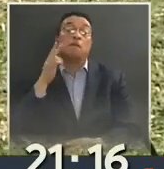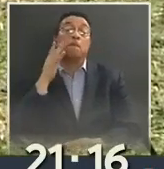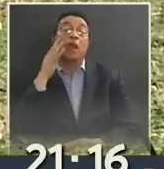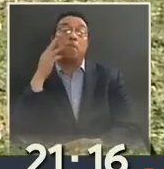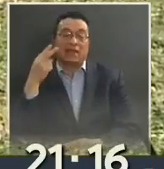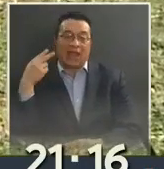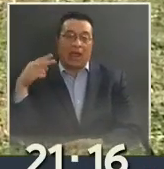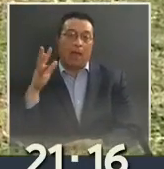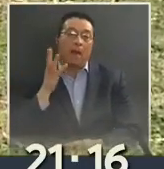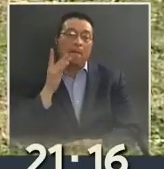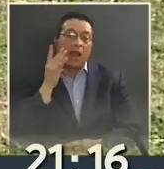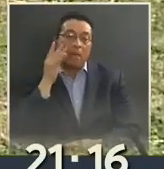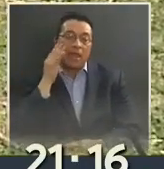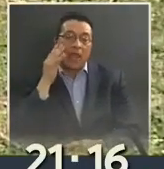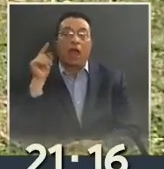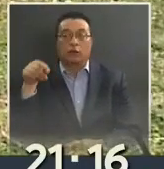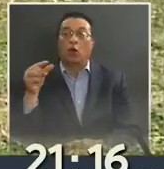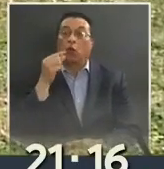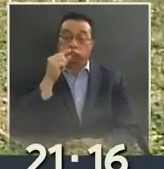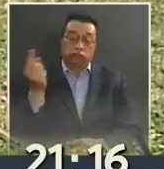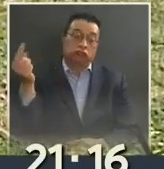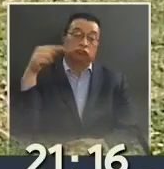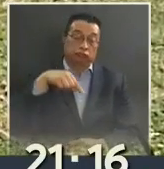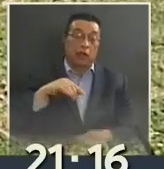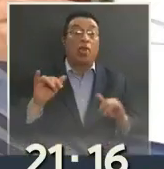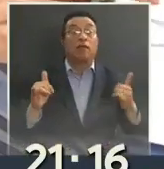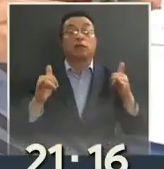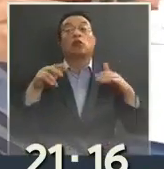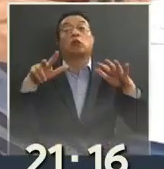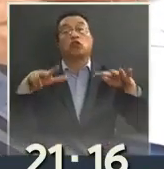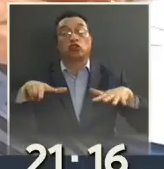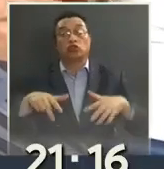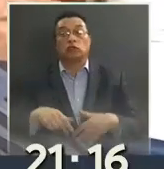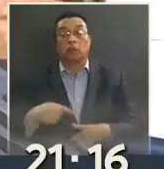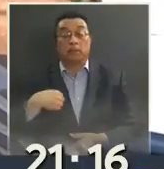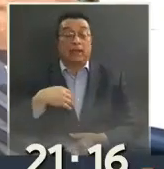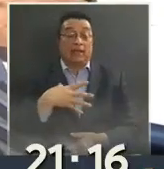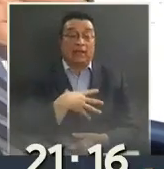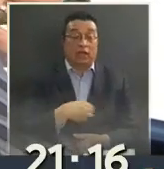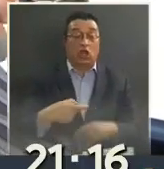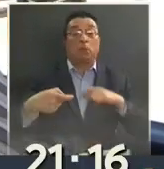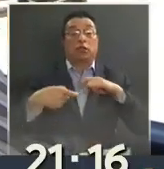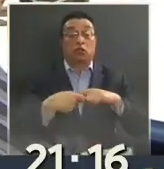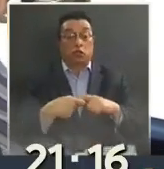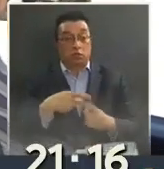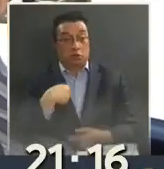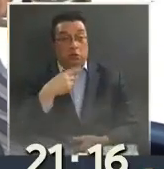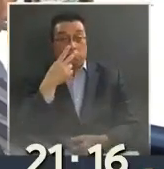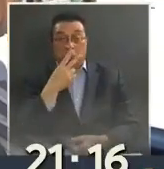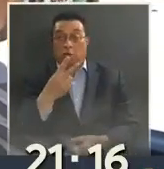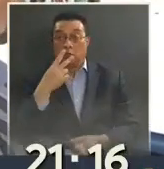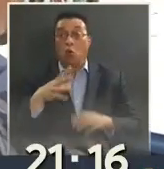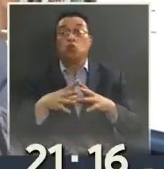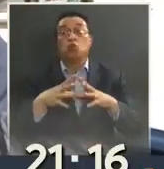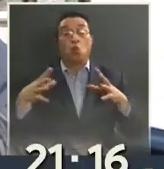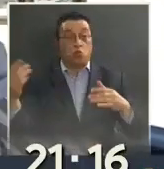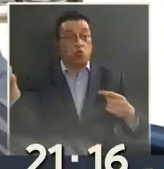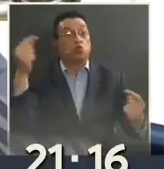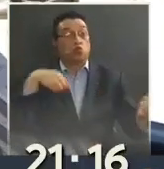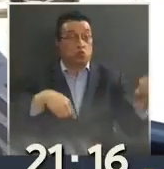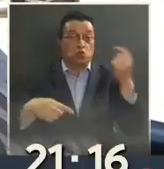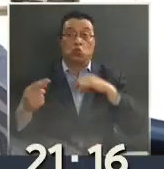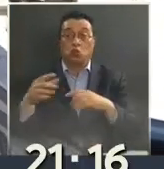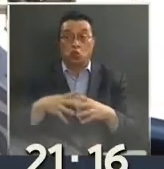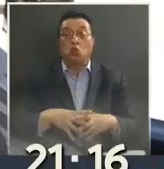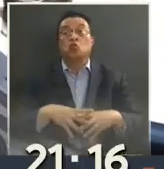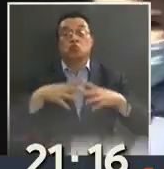acá a pasar el rato, a disfrutar este 18. Mi hijo y mi señora han visto que ha llegado harta gente.